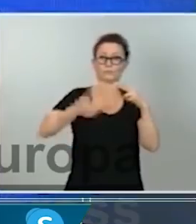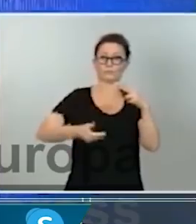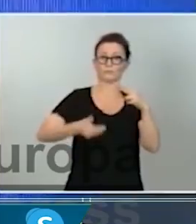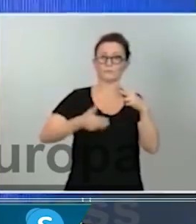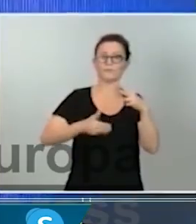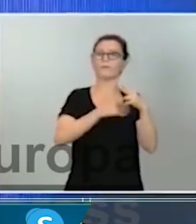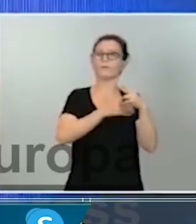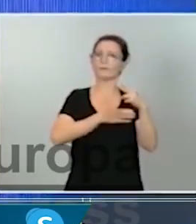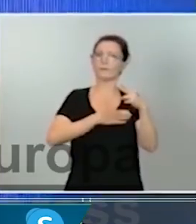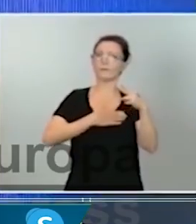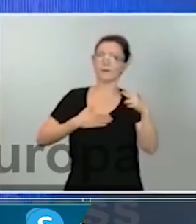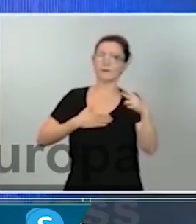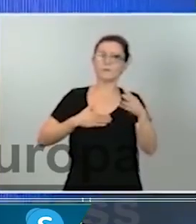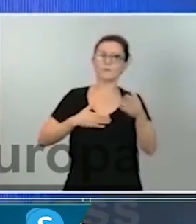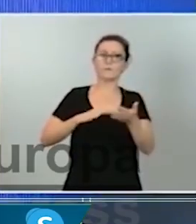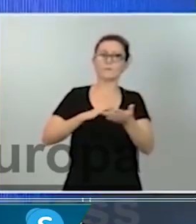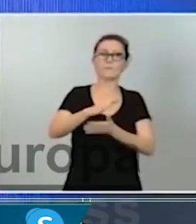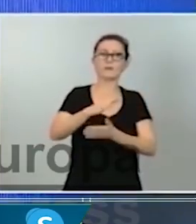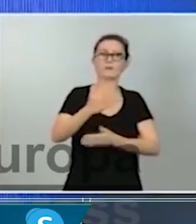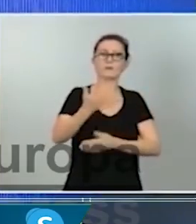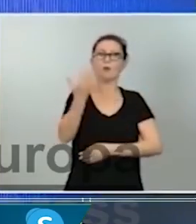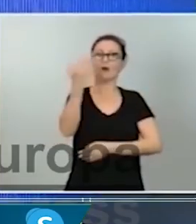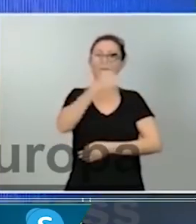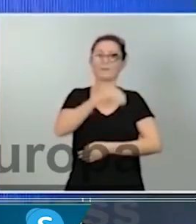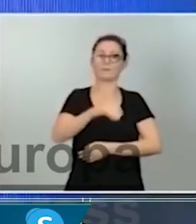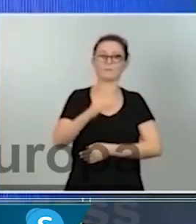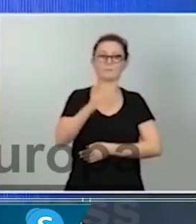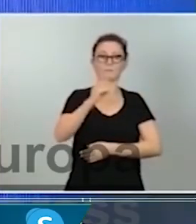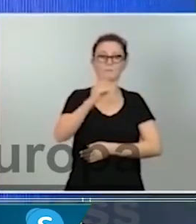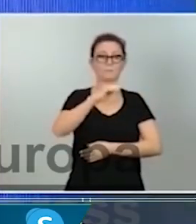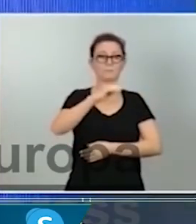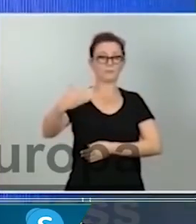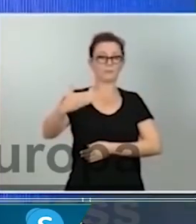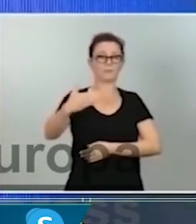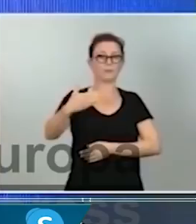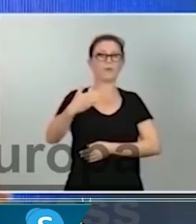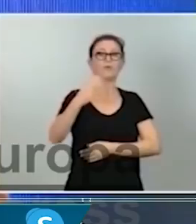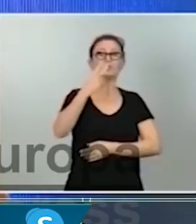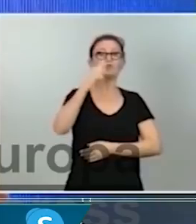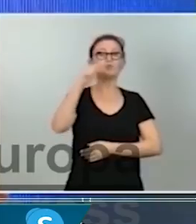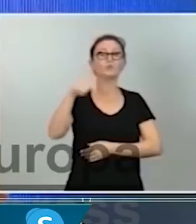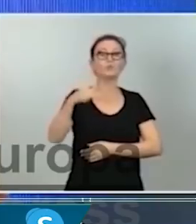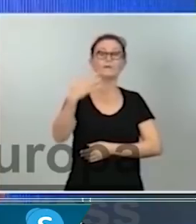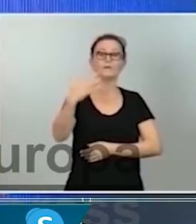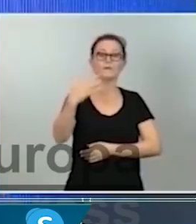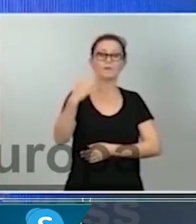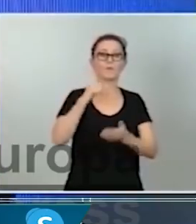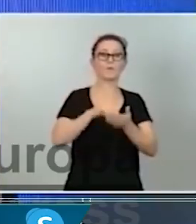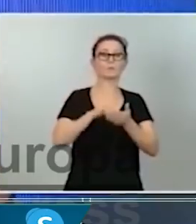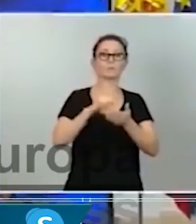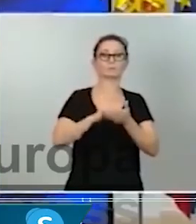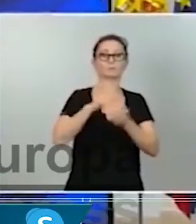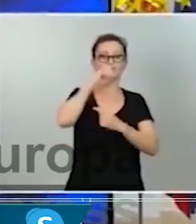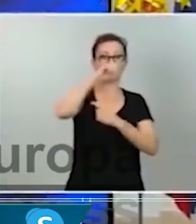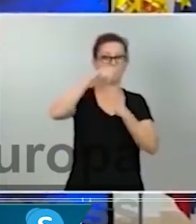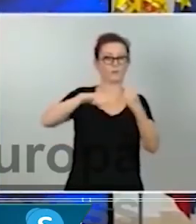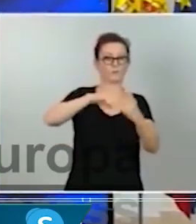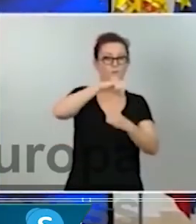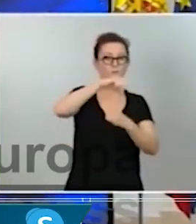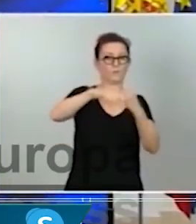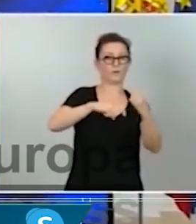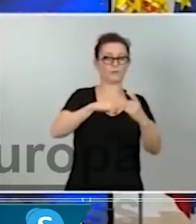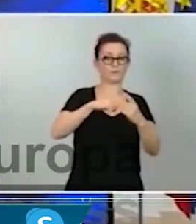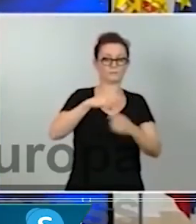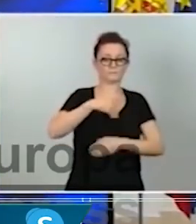etcétera etcétera entonces lo que nos está diciendo básicamente es que no se creen ni ellos las estimaciones